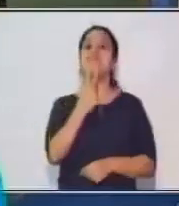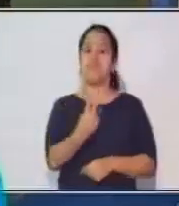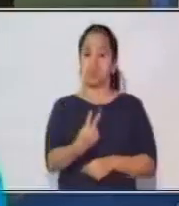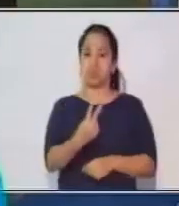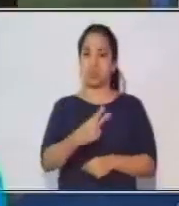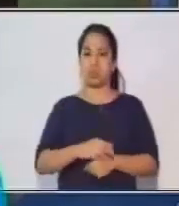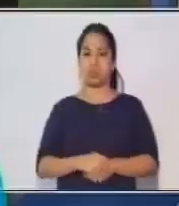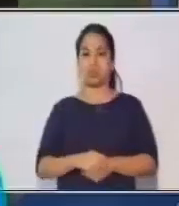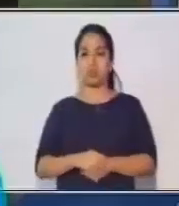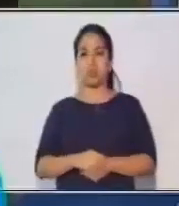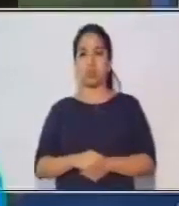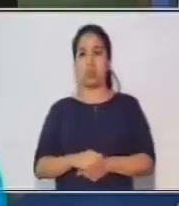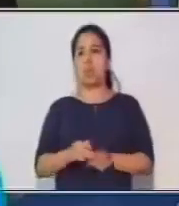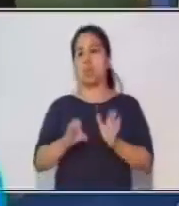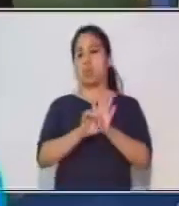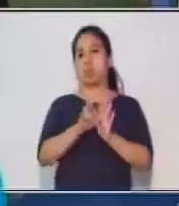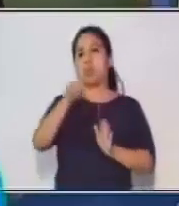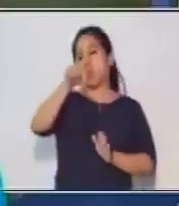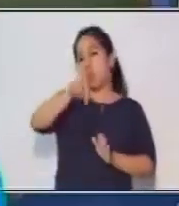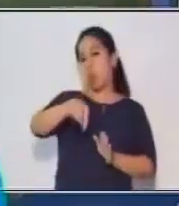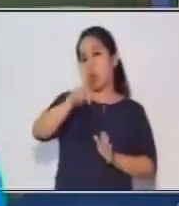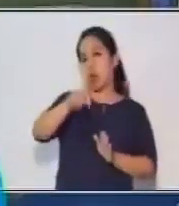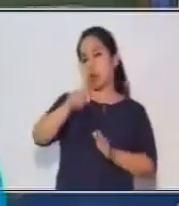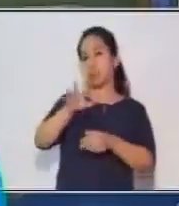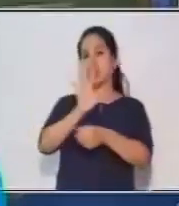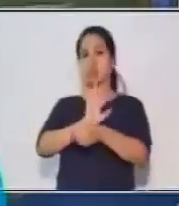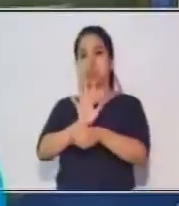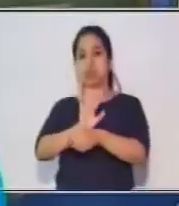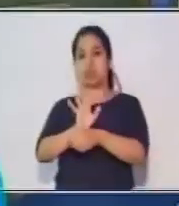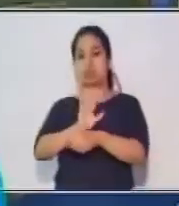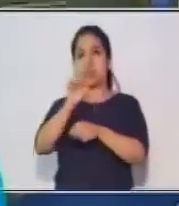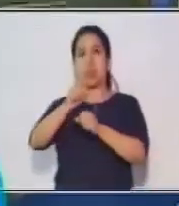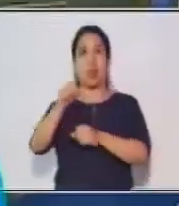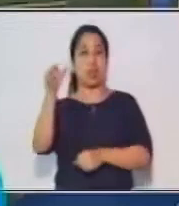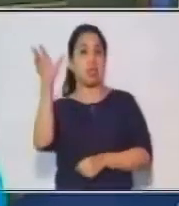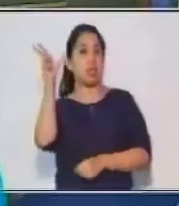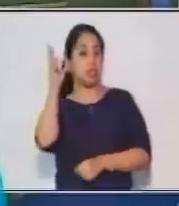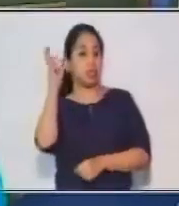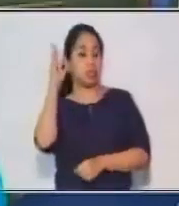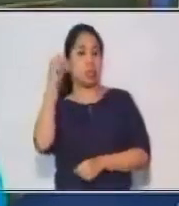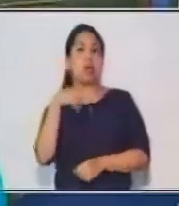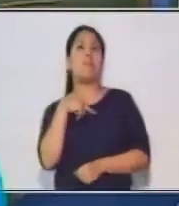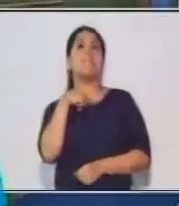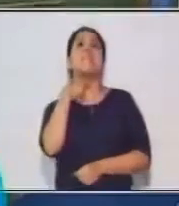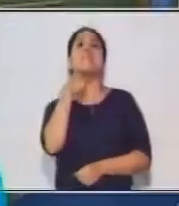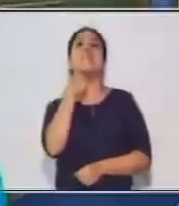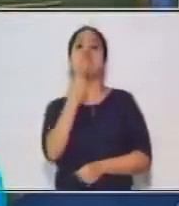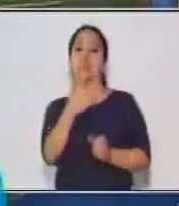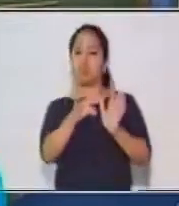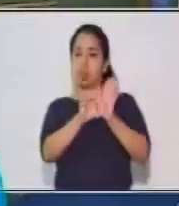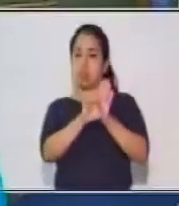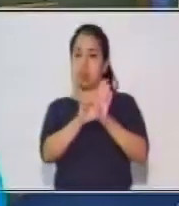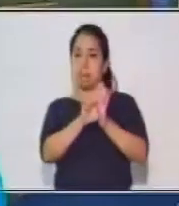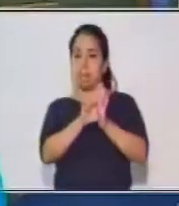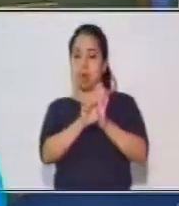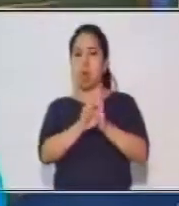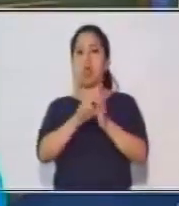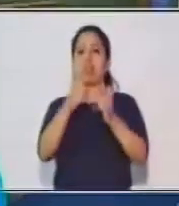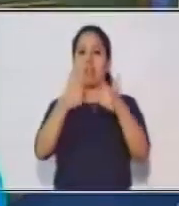Como en este caso que estamos ahorita en televisión, puedes escuchar mi voz. Ese es un ejemplo de lenguaje